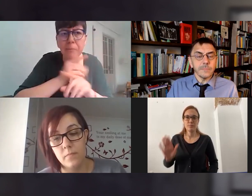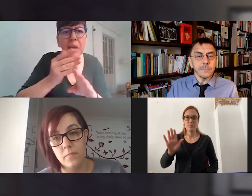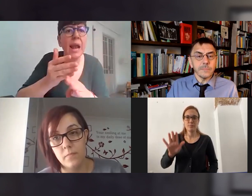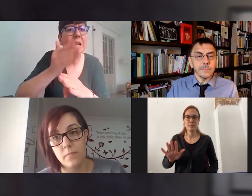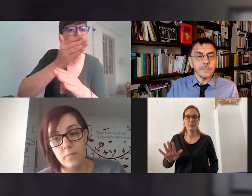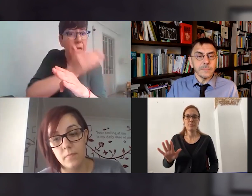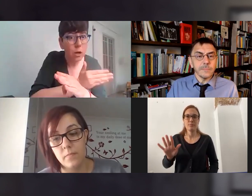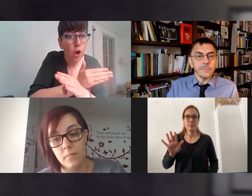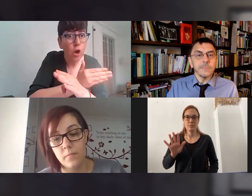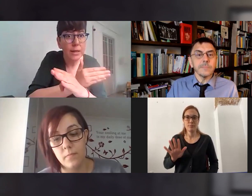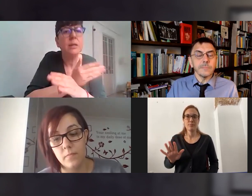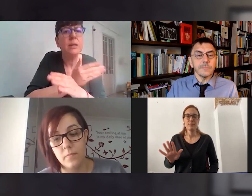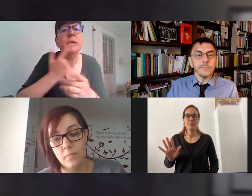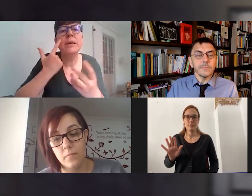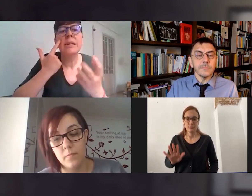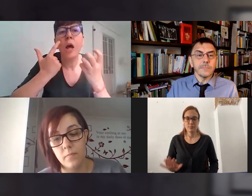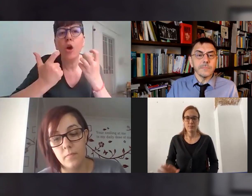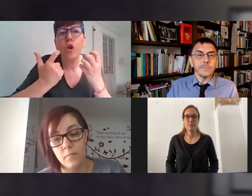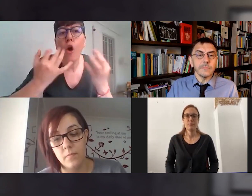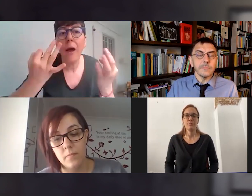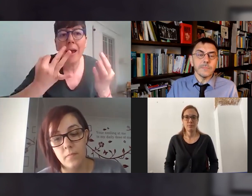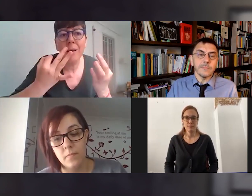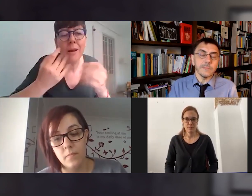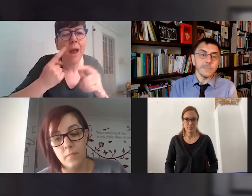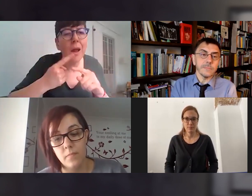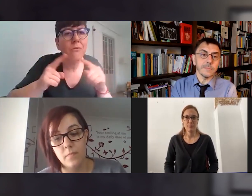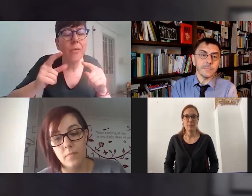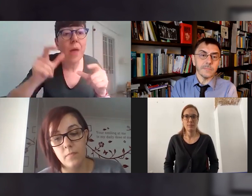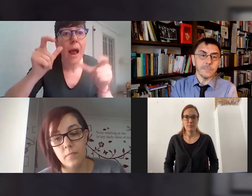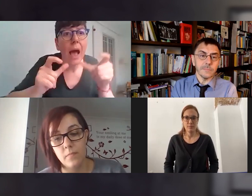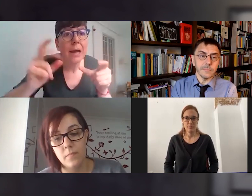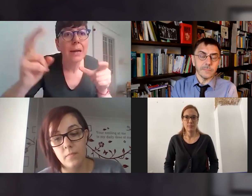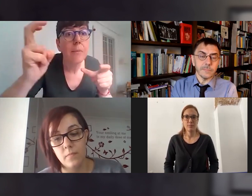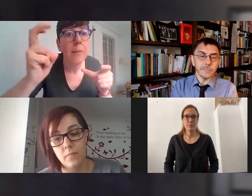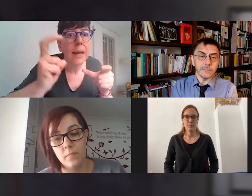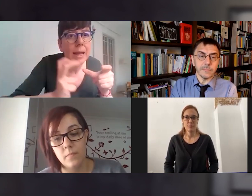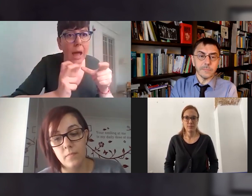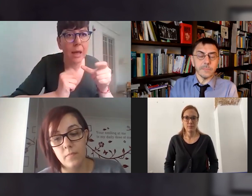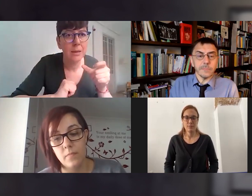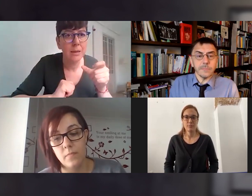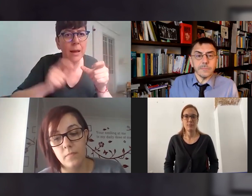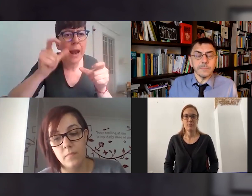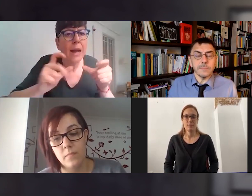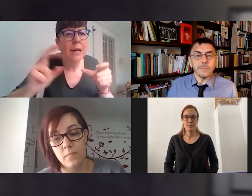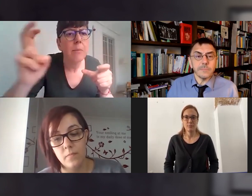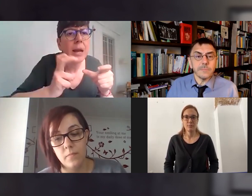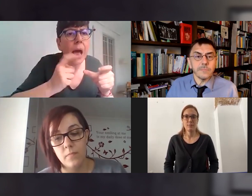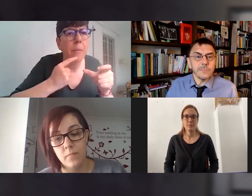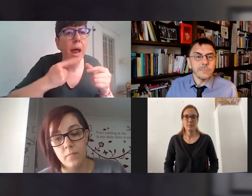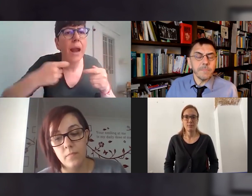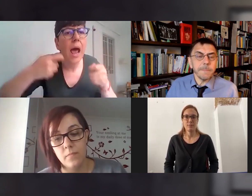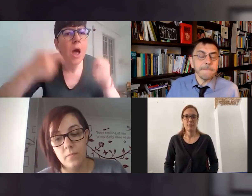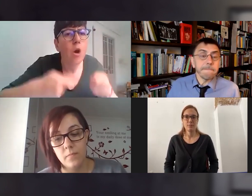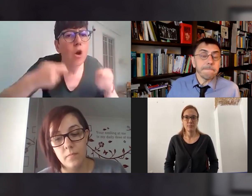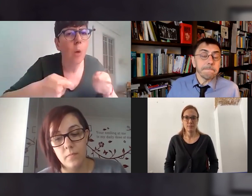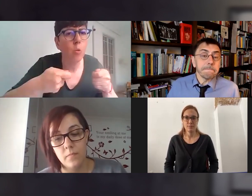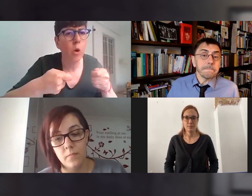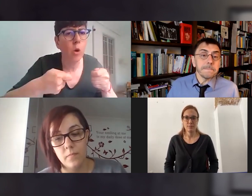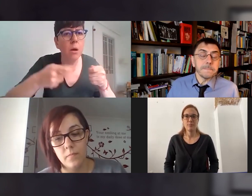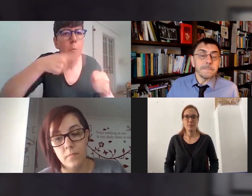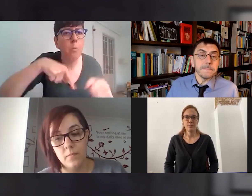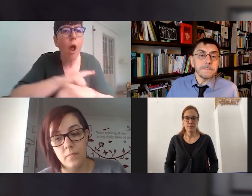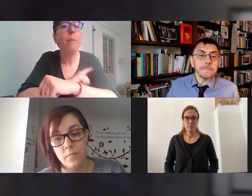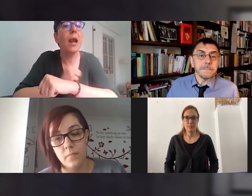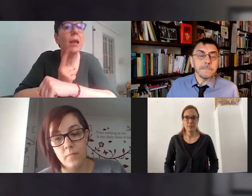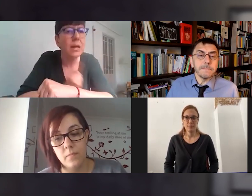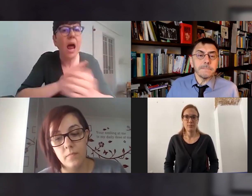hándicap. Tenemos que recordar que en noviembre, yo creo que antes se notó la diferencia de dónde venía la gente